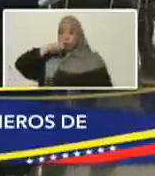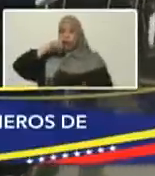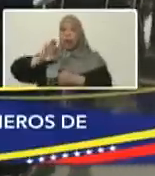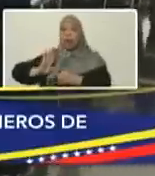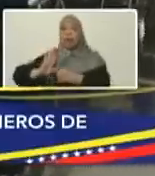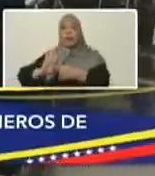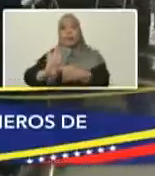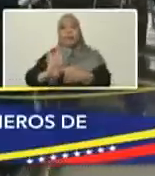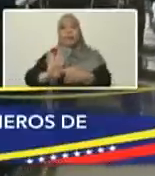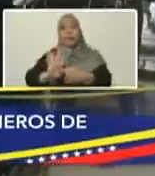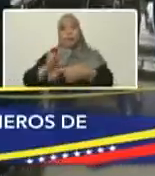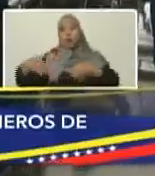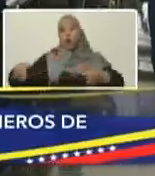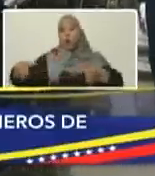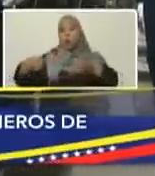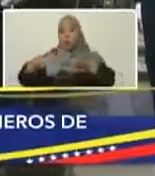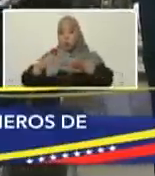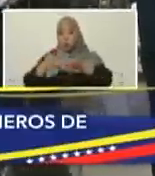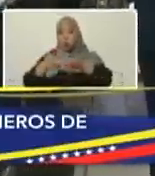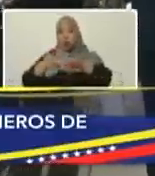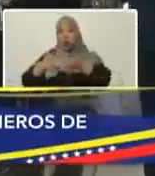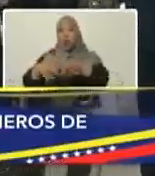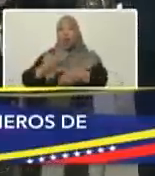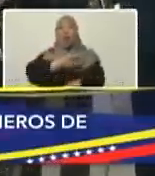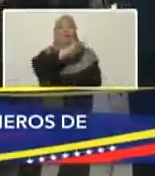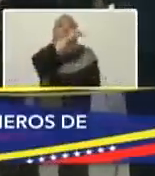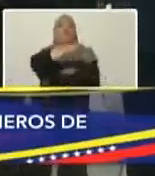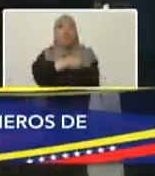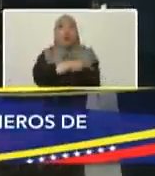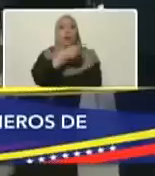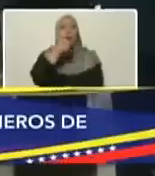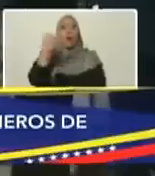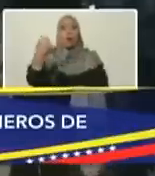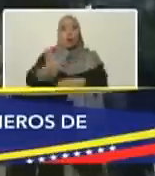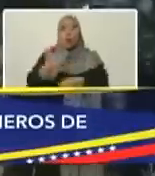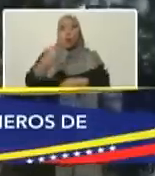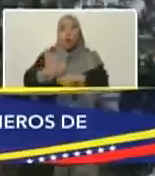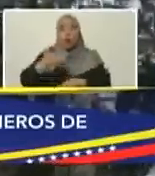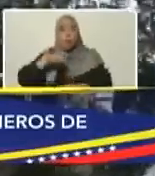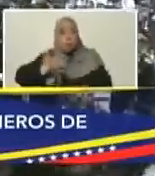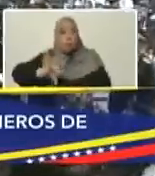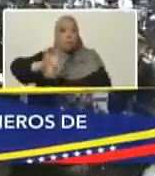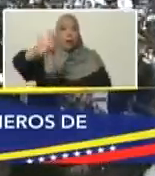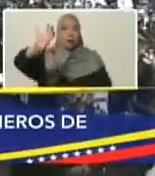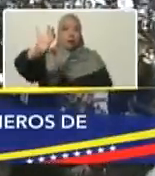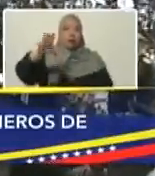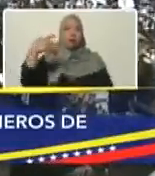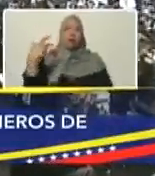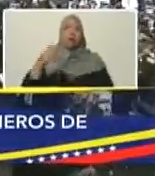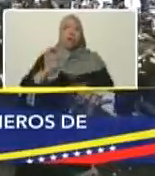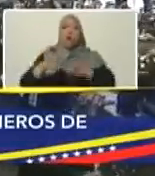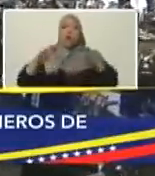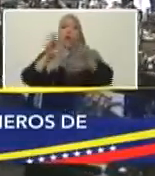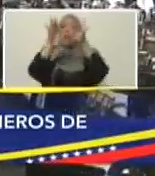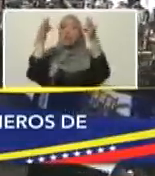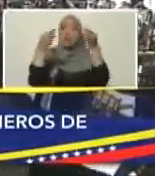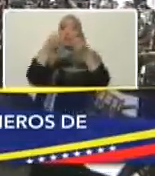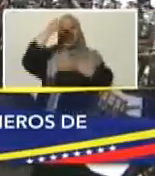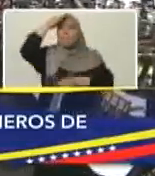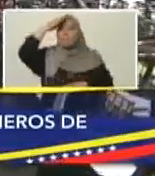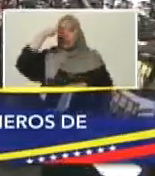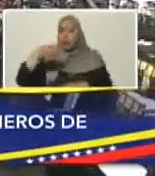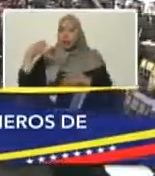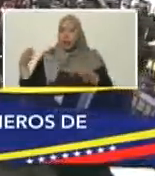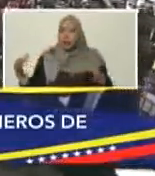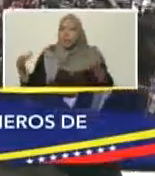Nicolás Maduro, un cuerpo castrense que se fortalece en su compromiso por la patria, en su compromiso por la gran familia militar